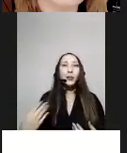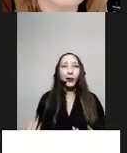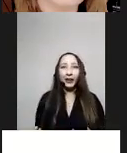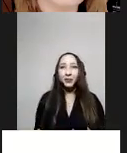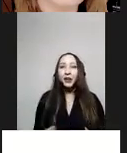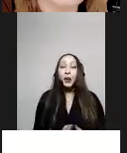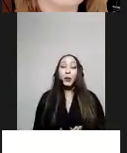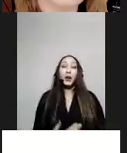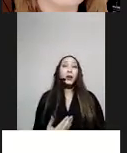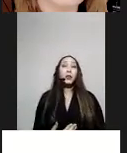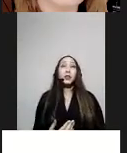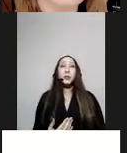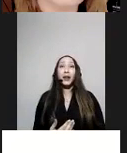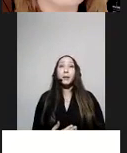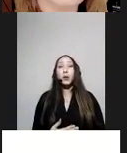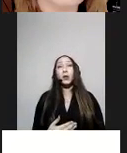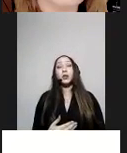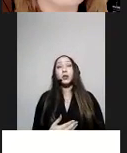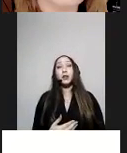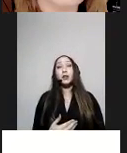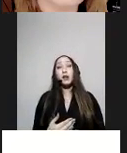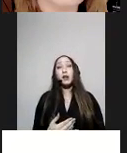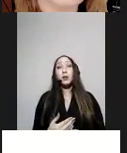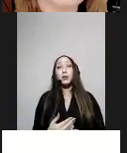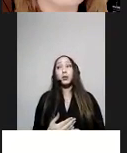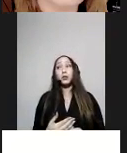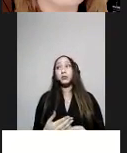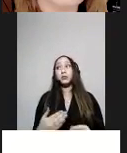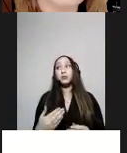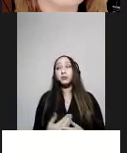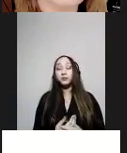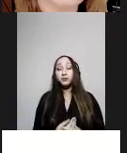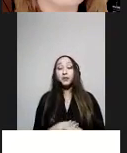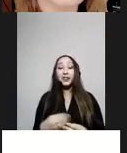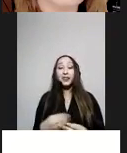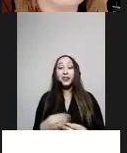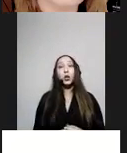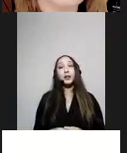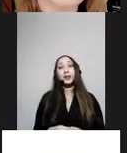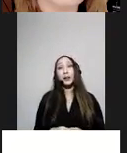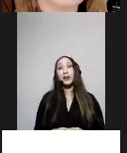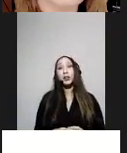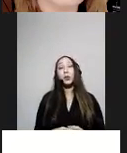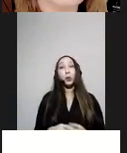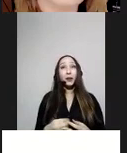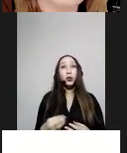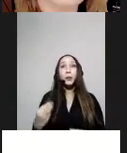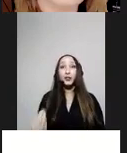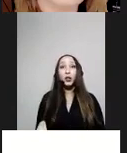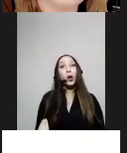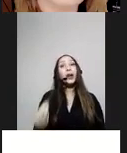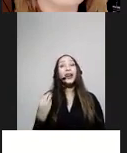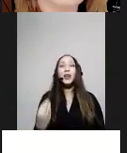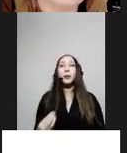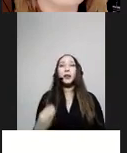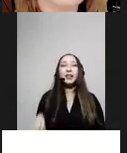¿por qué? Porque una persona, por ejemplo, cuando tiene una situación difícil o está pasando por un momento de